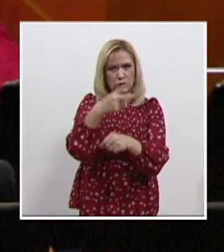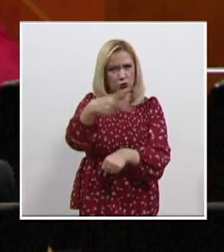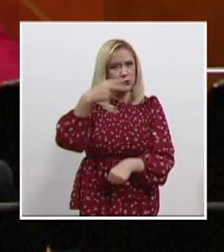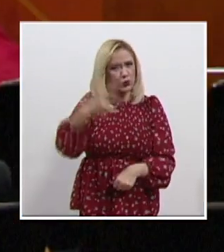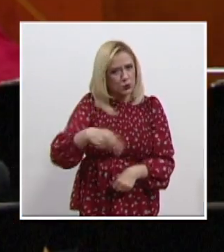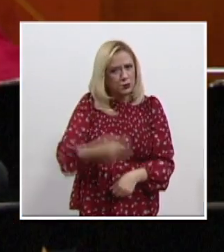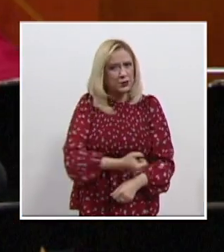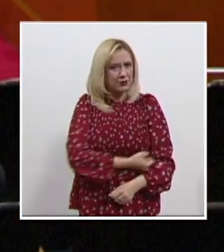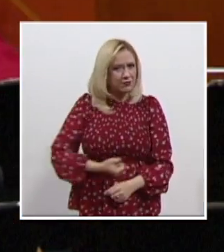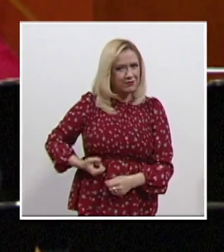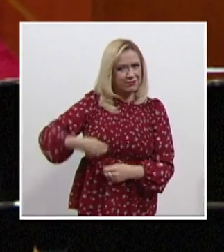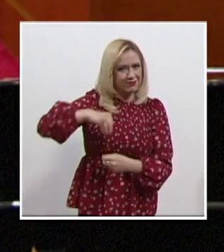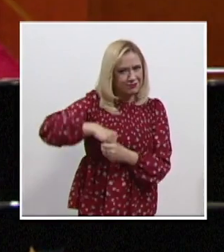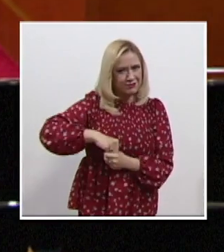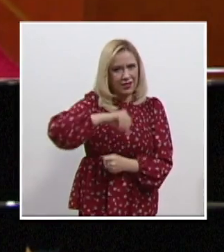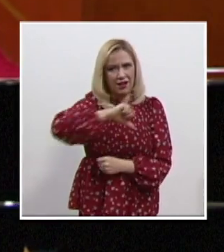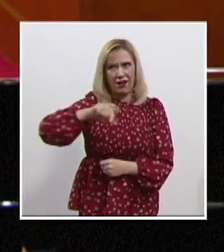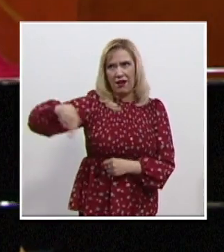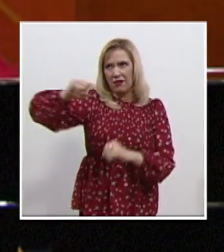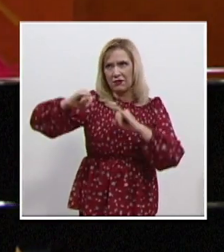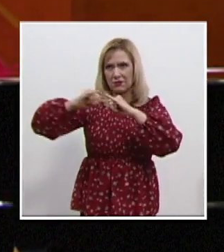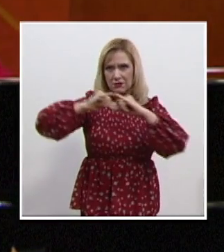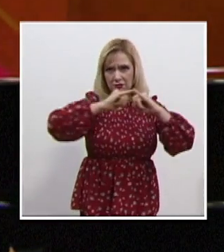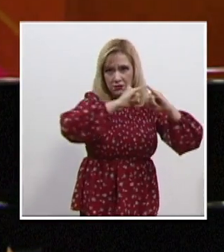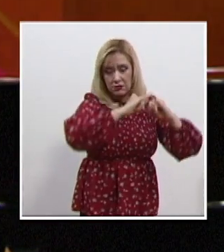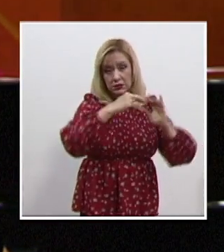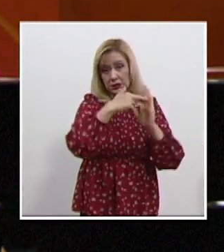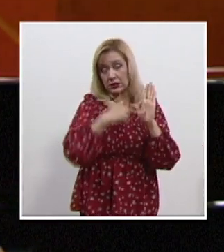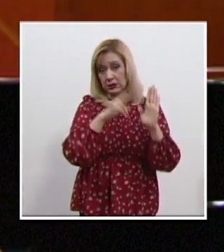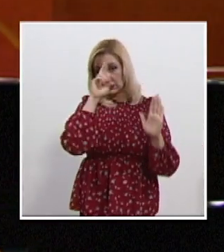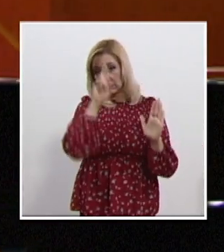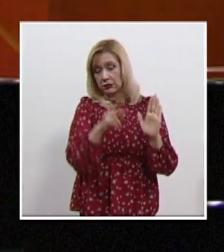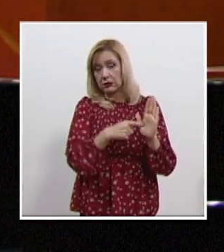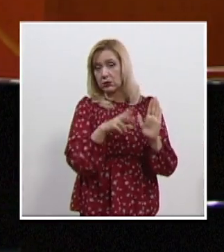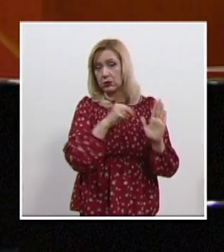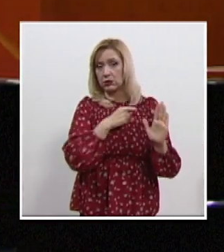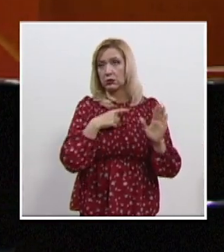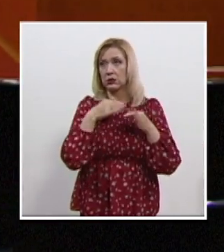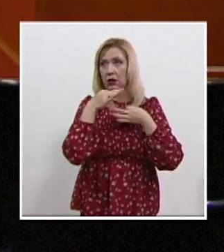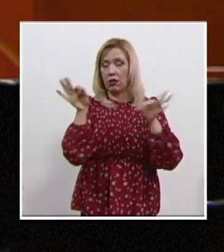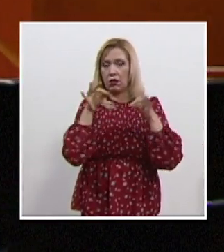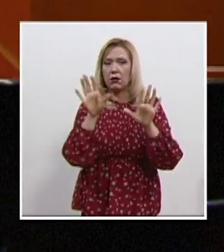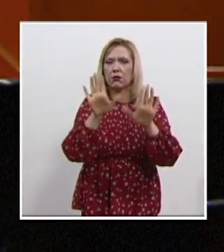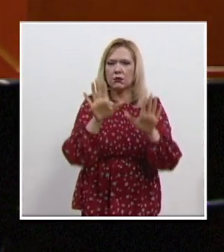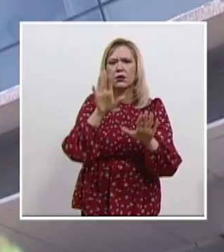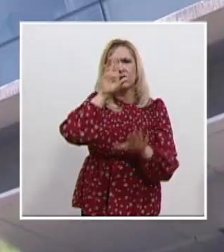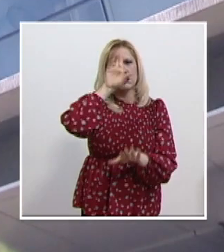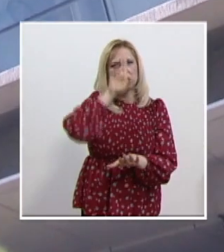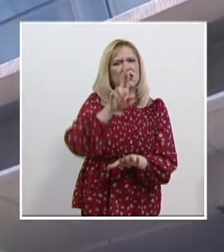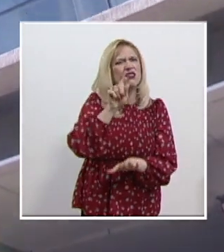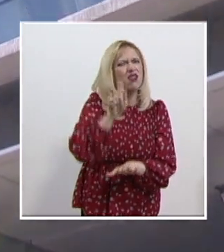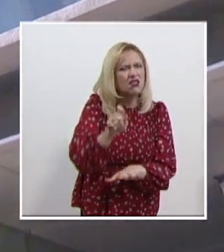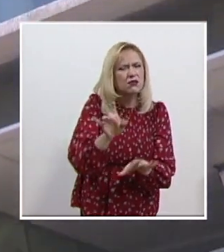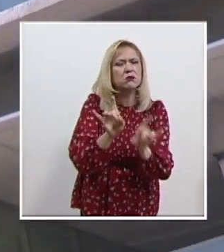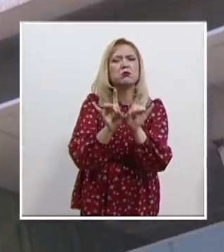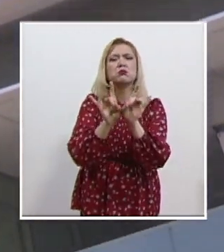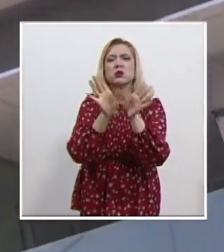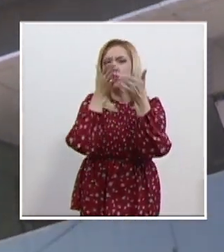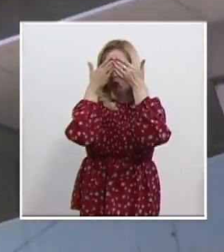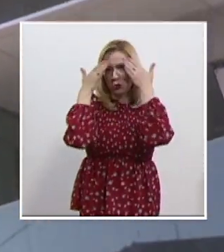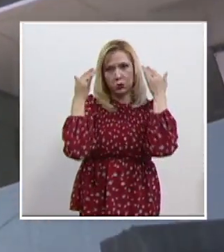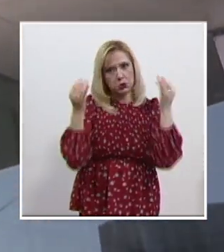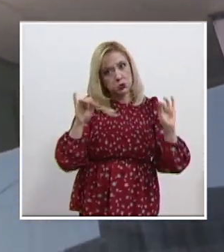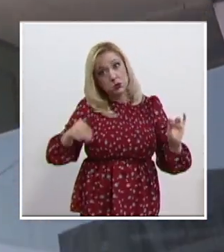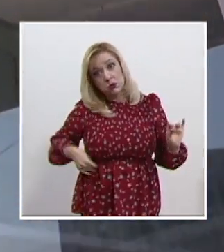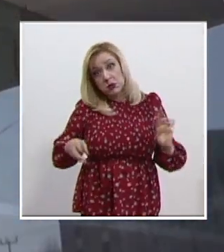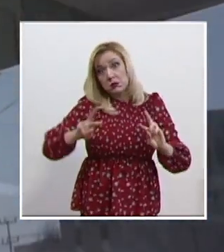en posesión de los particulares y su reglamento respeta el principio de presunción de inocencia. En el caso, el INAI impuso una